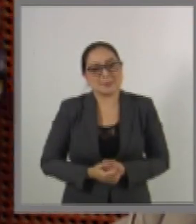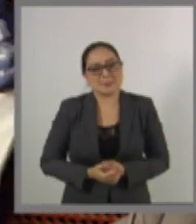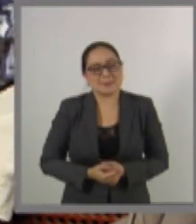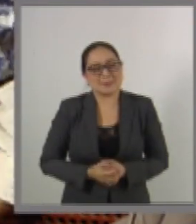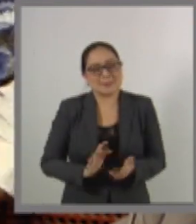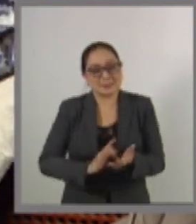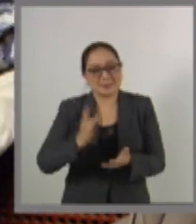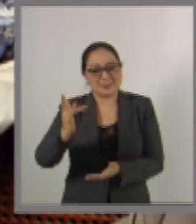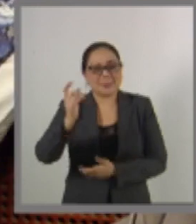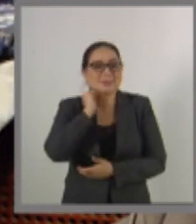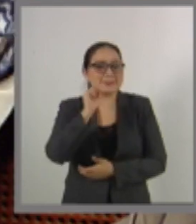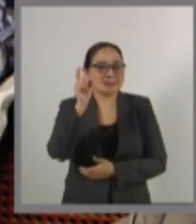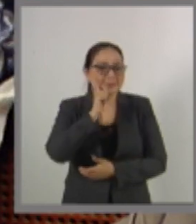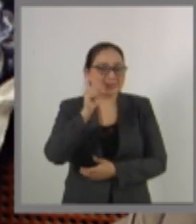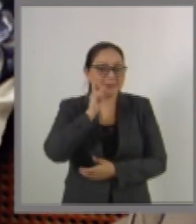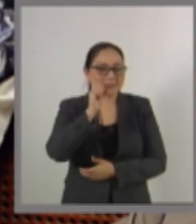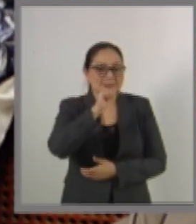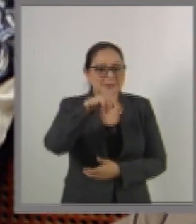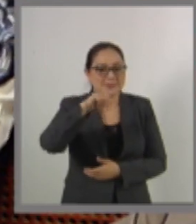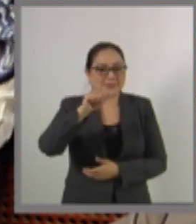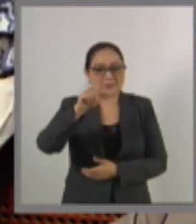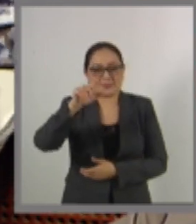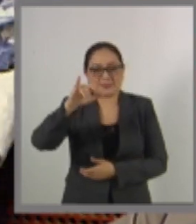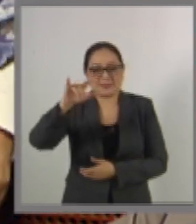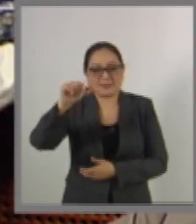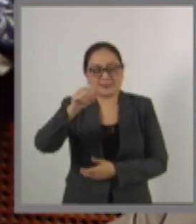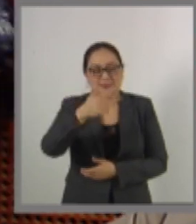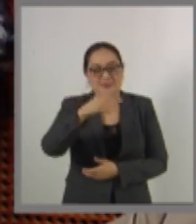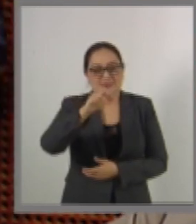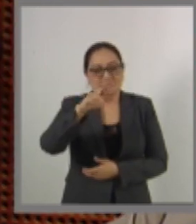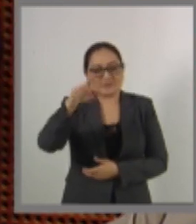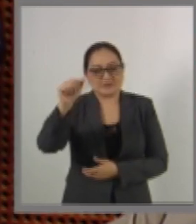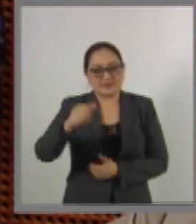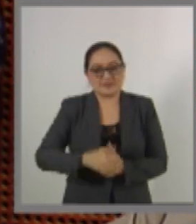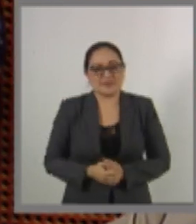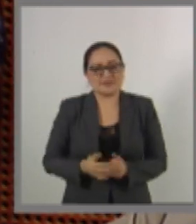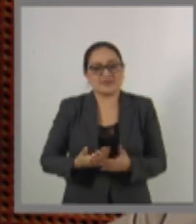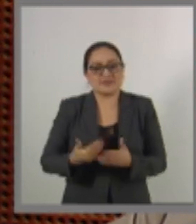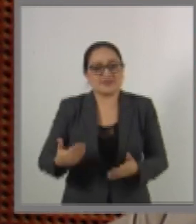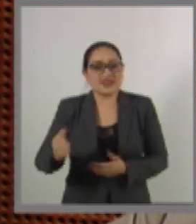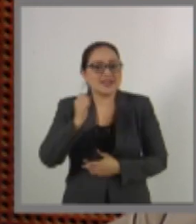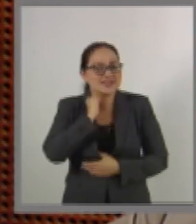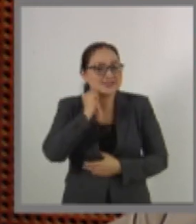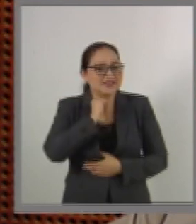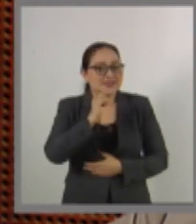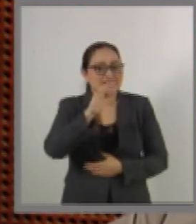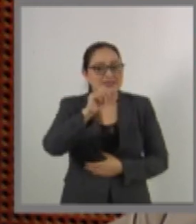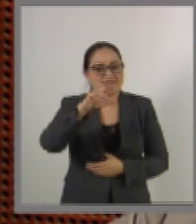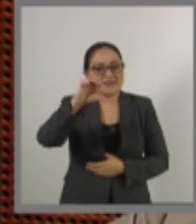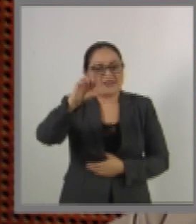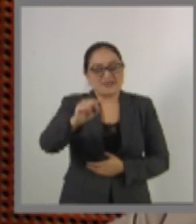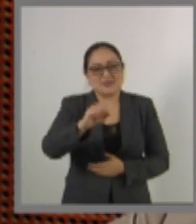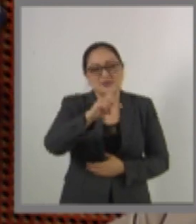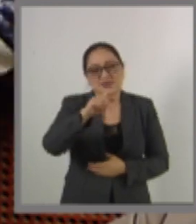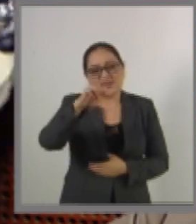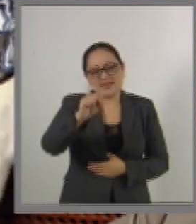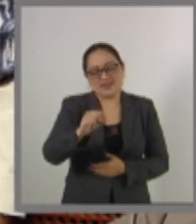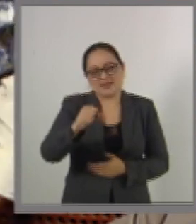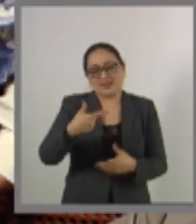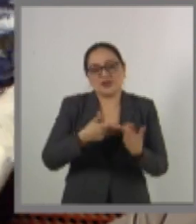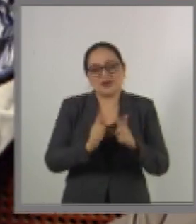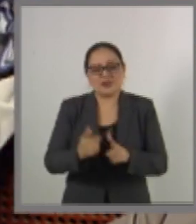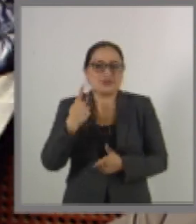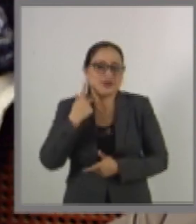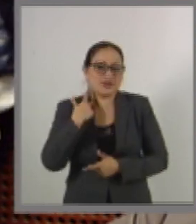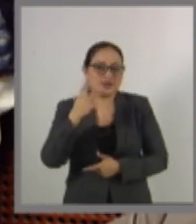Muchas gracias, senadora Ana Lilia Herrera. Tiene el uso de la palabra el senador Carlos Puente, coordinador del Grupo Parlamentario del Partido Verde Ecologista de